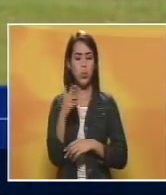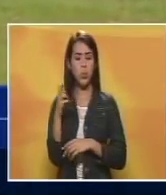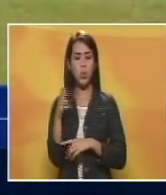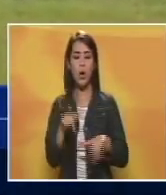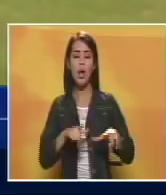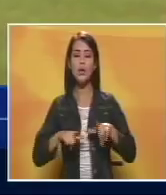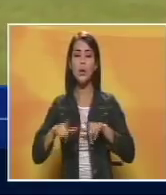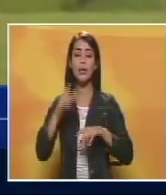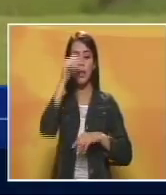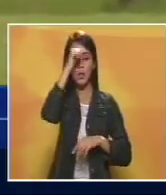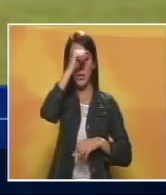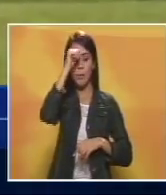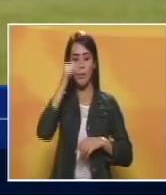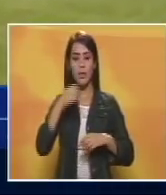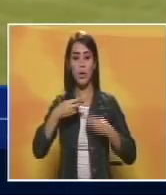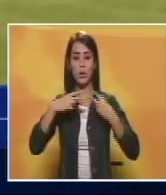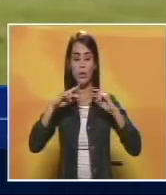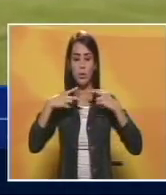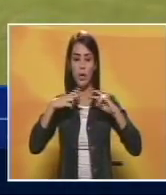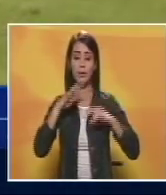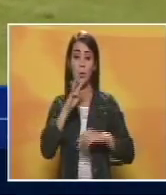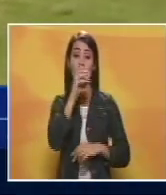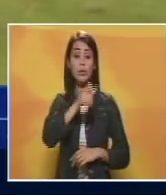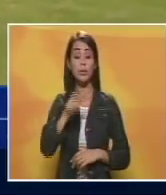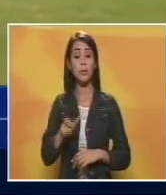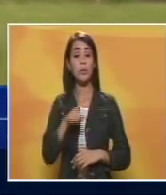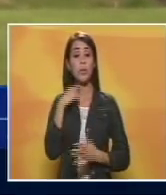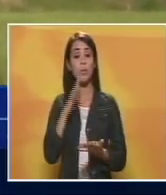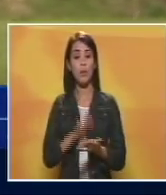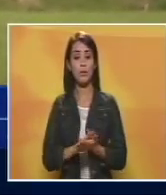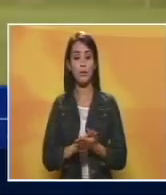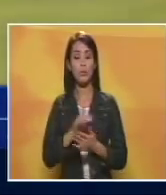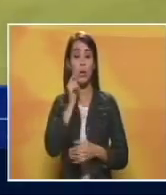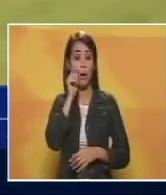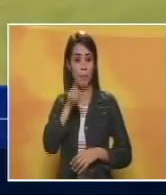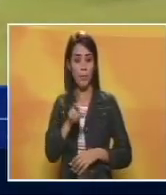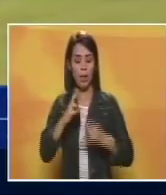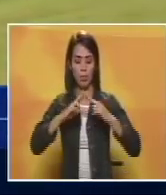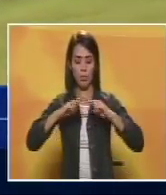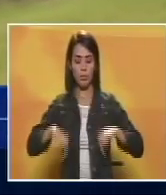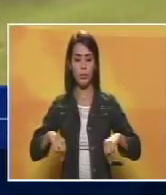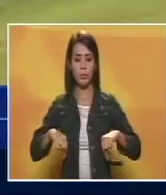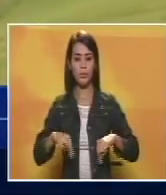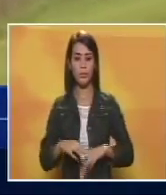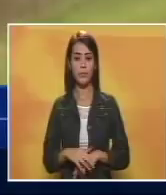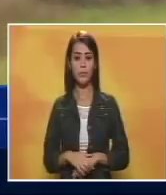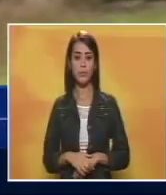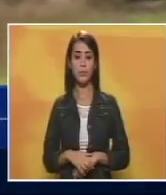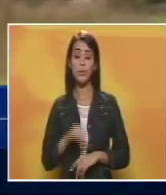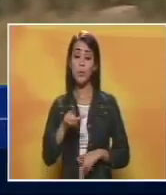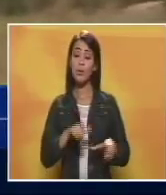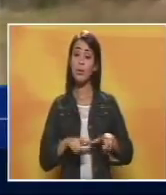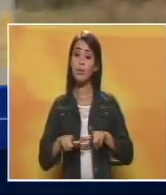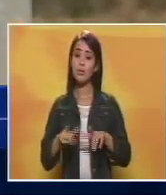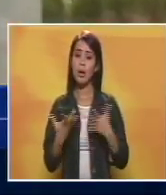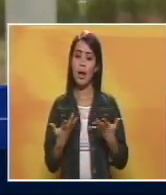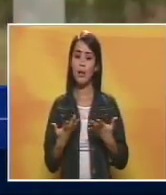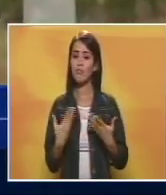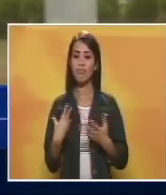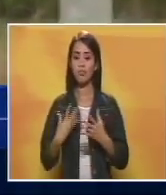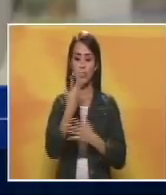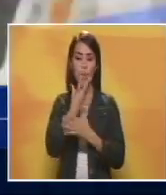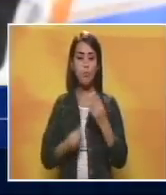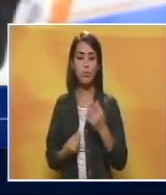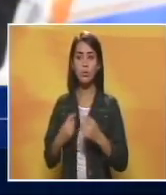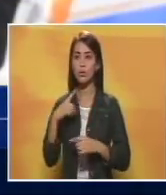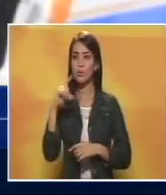en un restaurante que dejó 4 muertos. El sujeto, quien estaba parcialmente desnudo cuando se produjo el ataque, se había dado a la